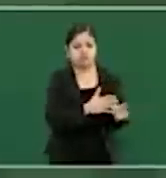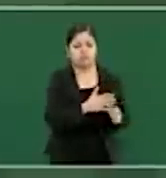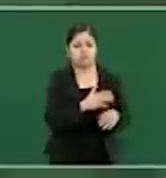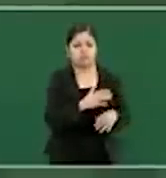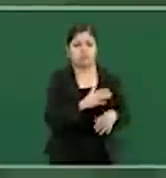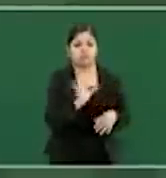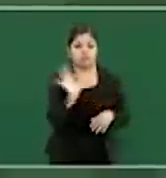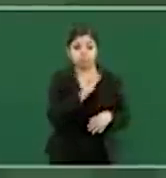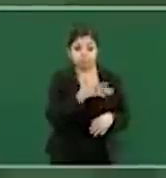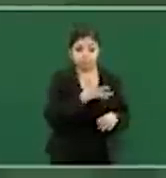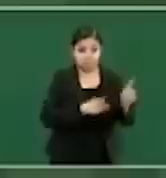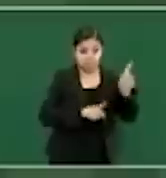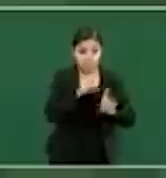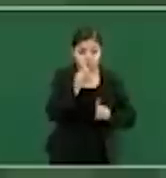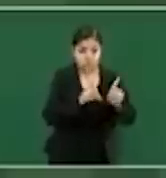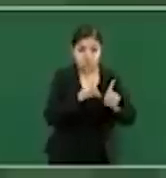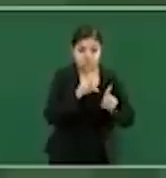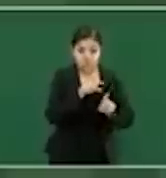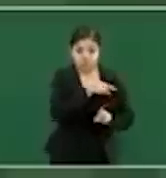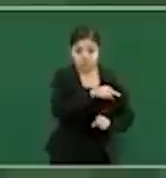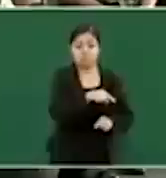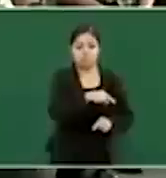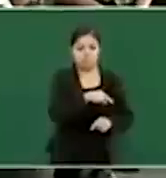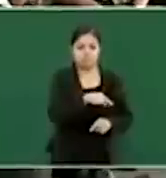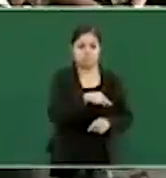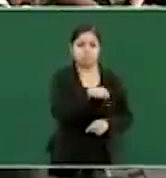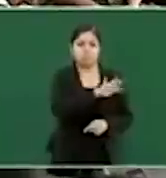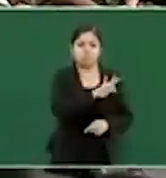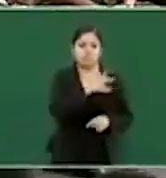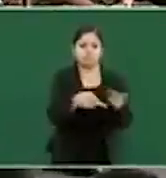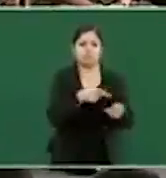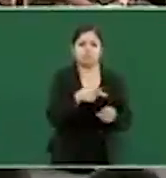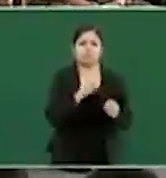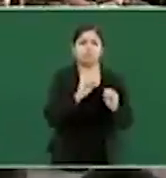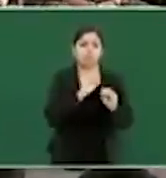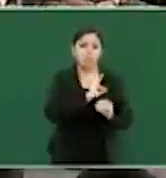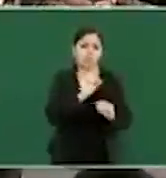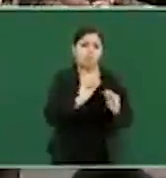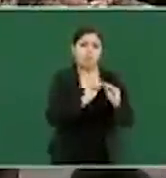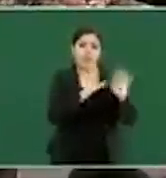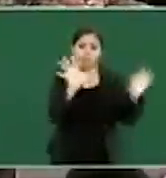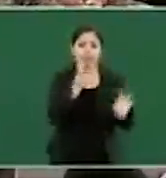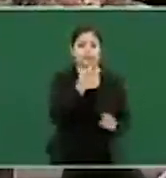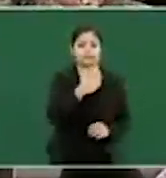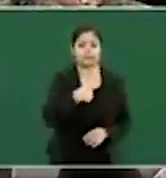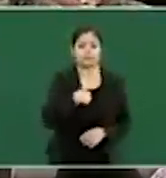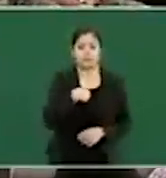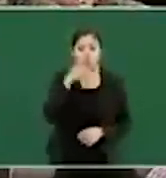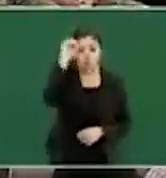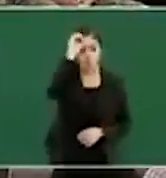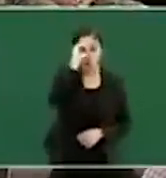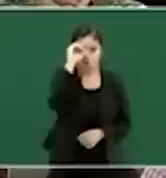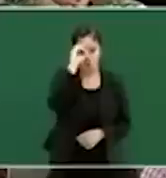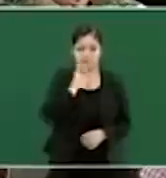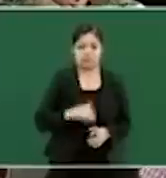Y si hay alguna duda, creo que se va a aclarar. Ese es mi punto de vista.